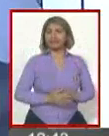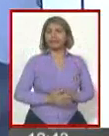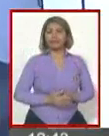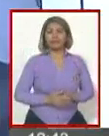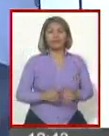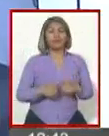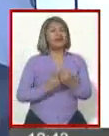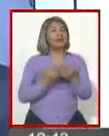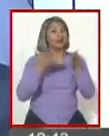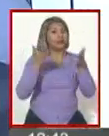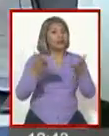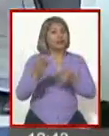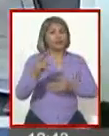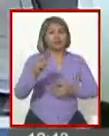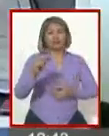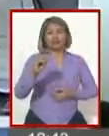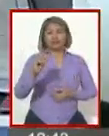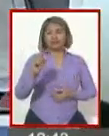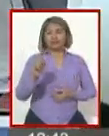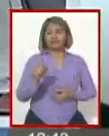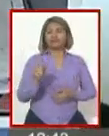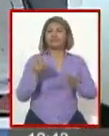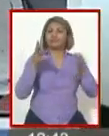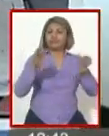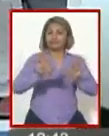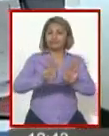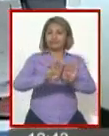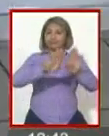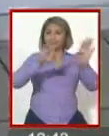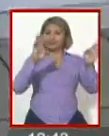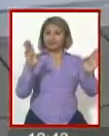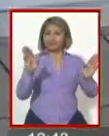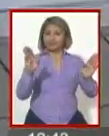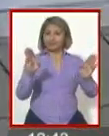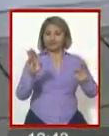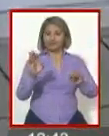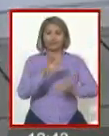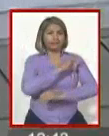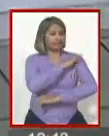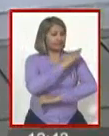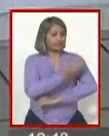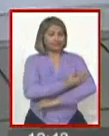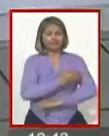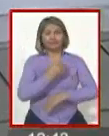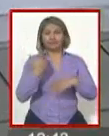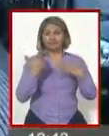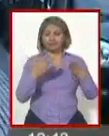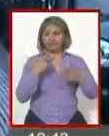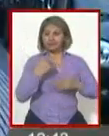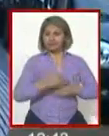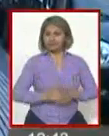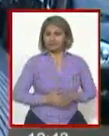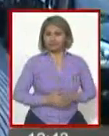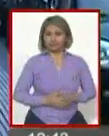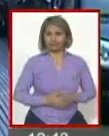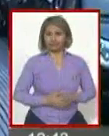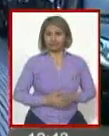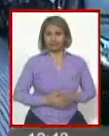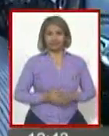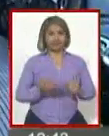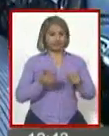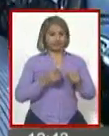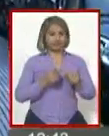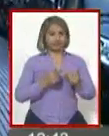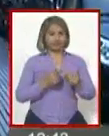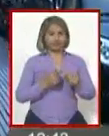¿Qué situación la encuentra en la notaría? No, ella lo encontró, dice, abierta las puertas, forzajeada de todo, y evidentemente eso fue lo